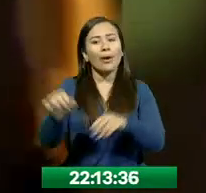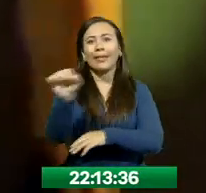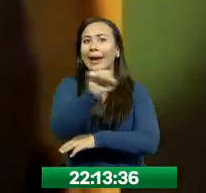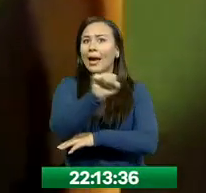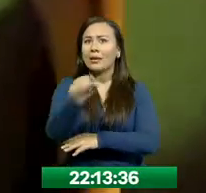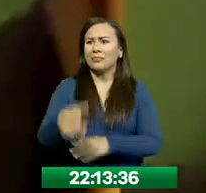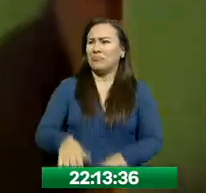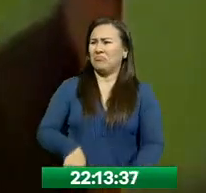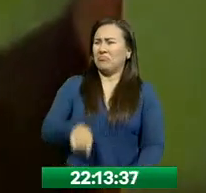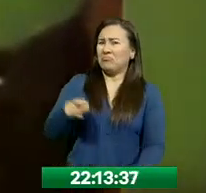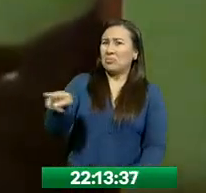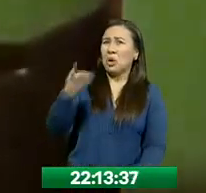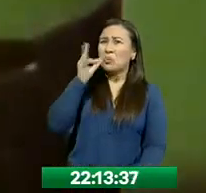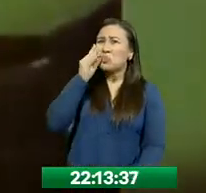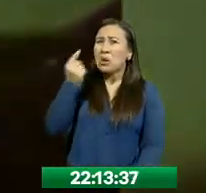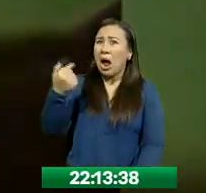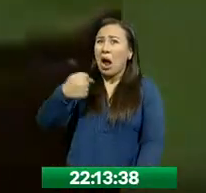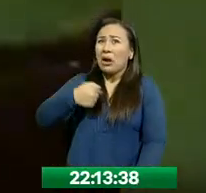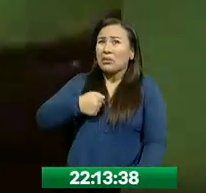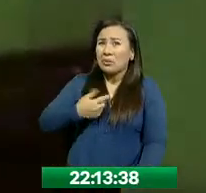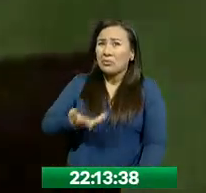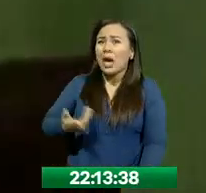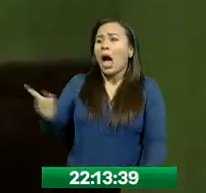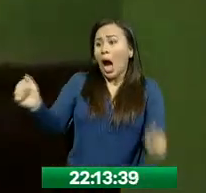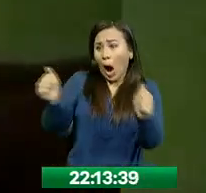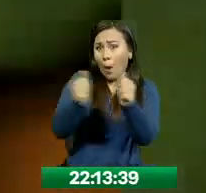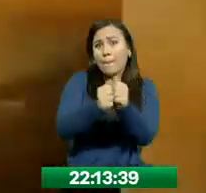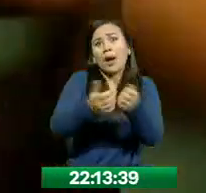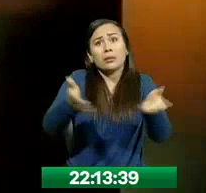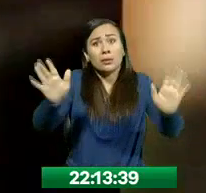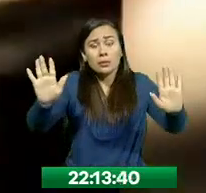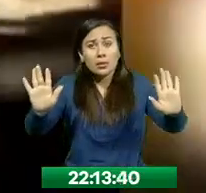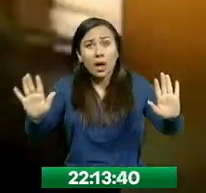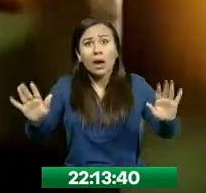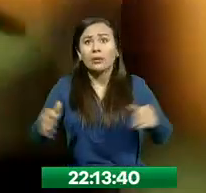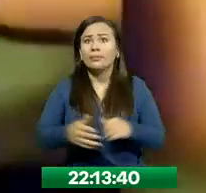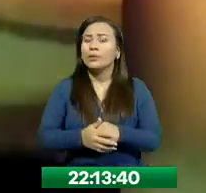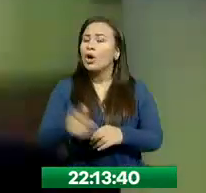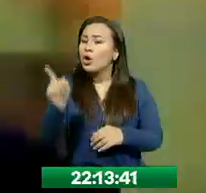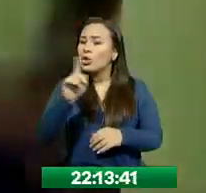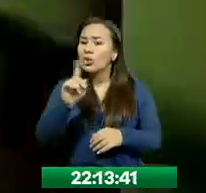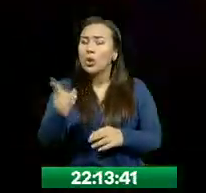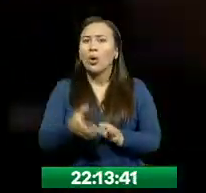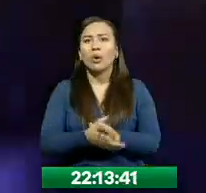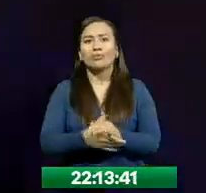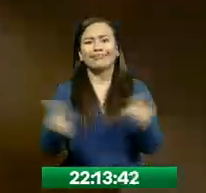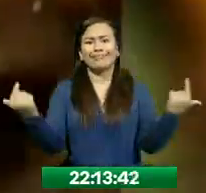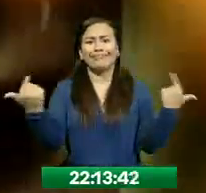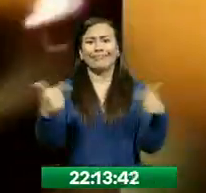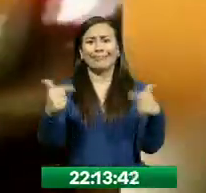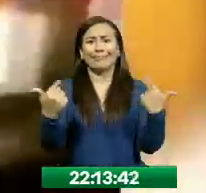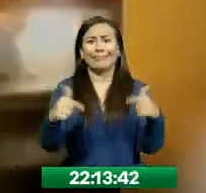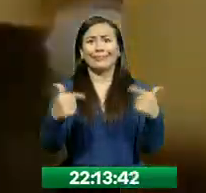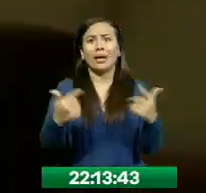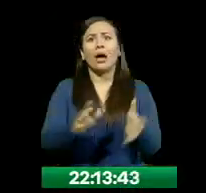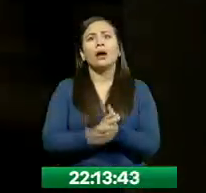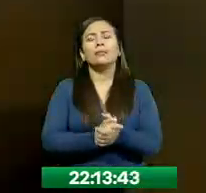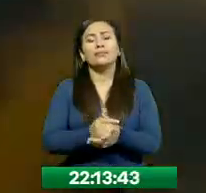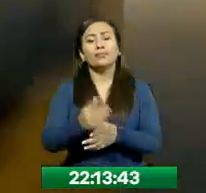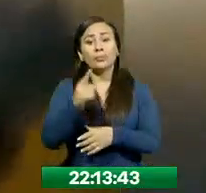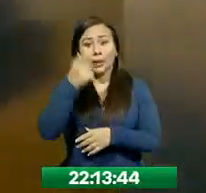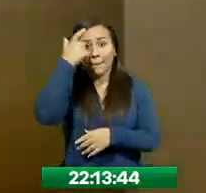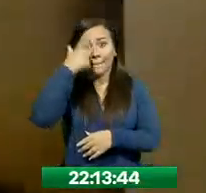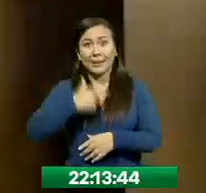un agente de tránsito me vaya acompañando, sí. Usted no puede manejar el carro. No. Tras esta discusión con un agente de la Comisión de Tránsito